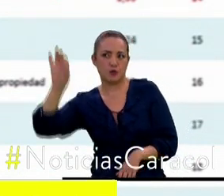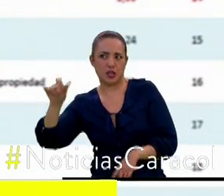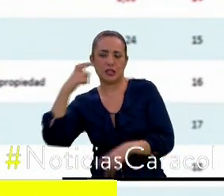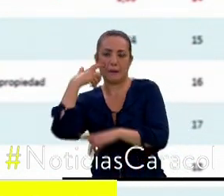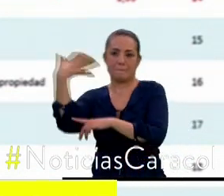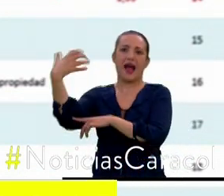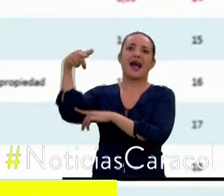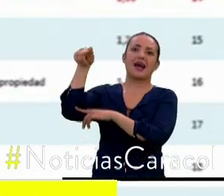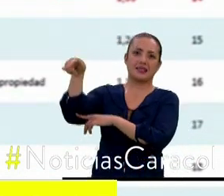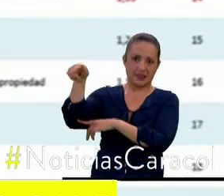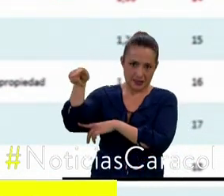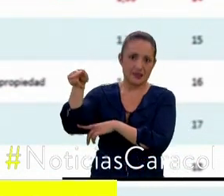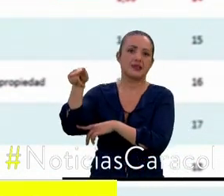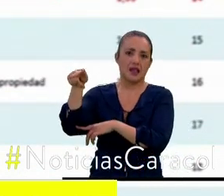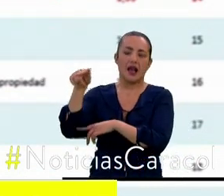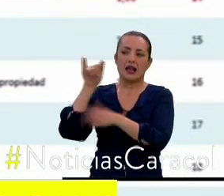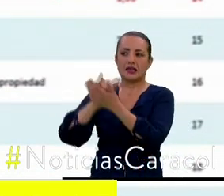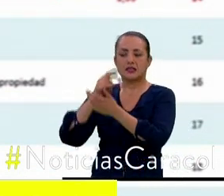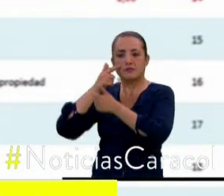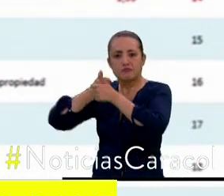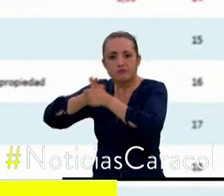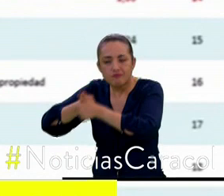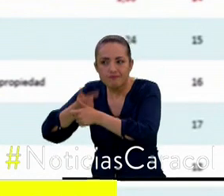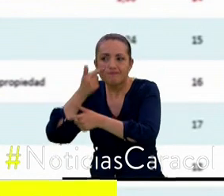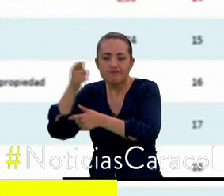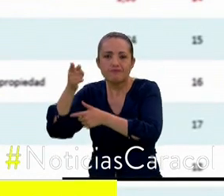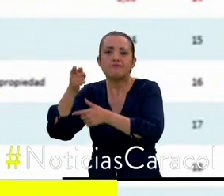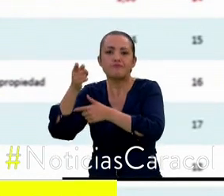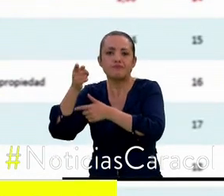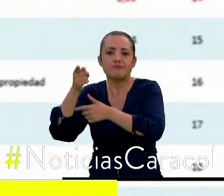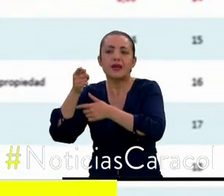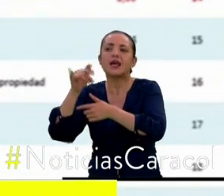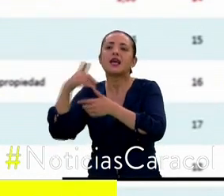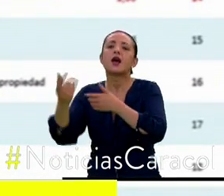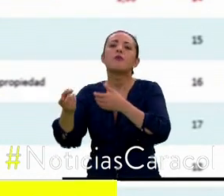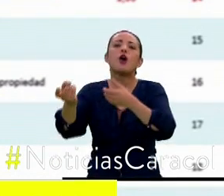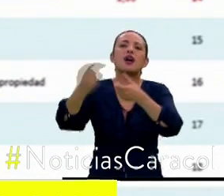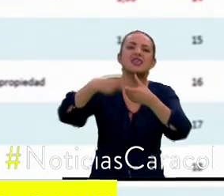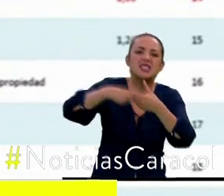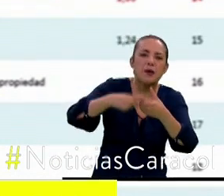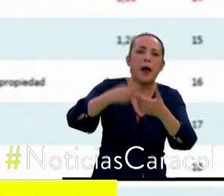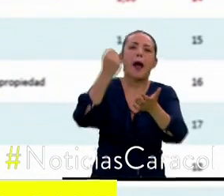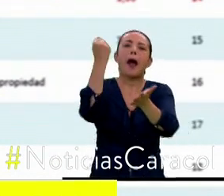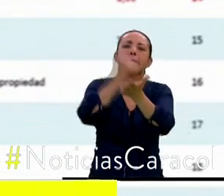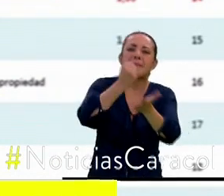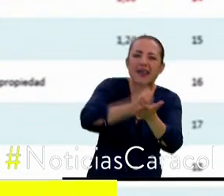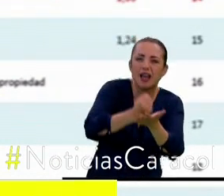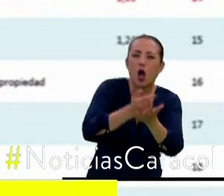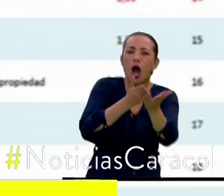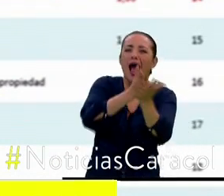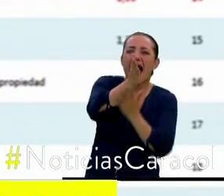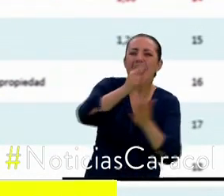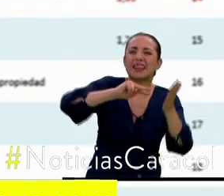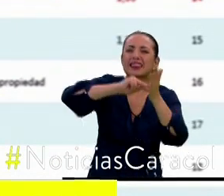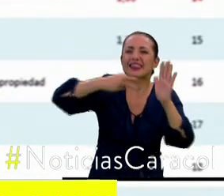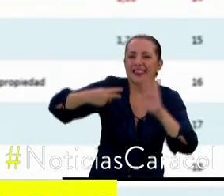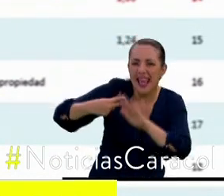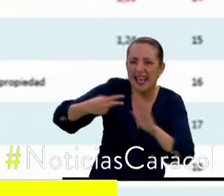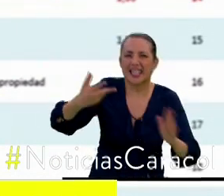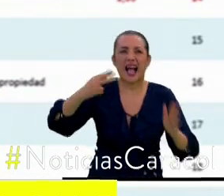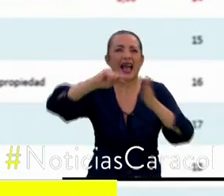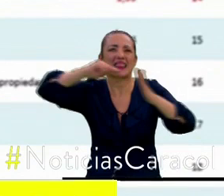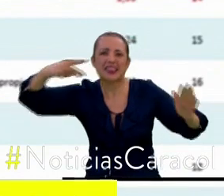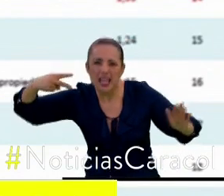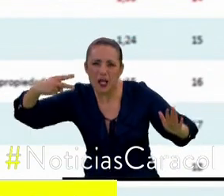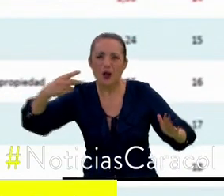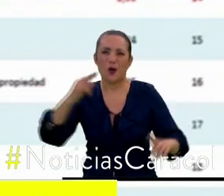representativo al que hacemos seguimiento. Y miren cómo inscripciones y matrículas en carreras técnicas, tecnológicas y universitarias